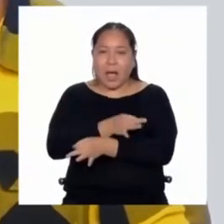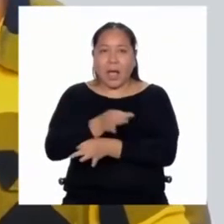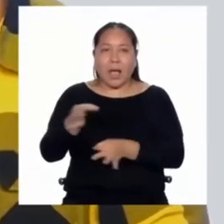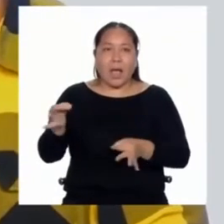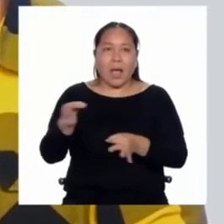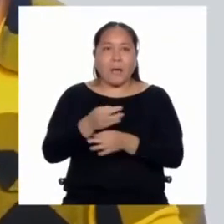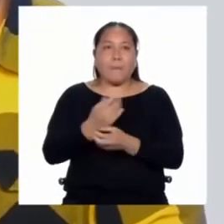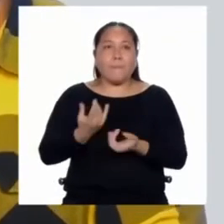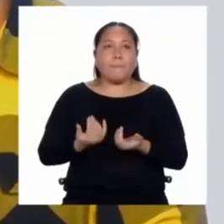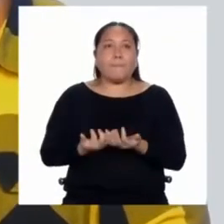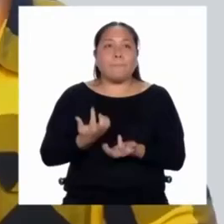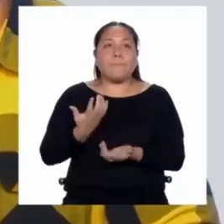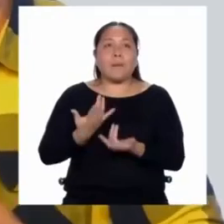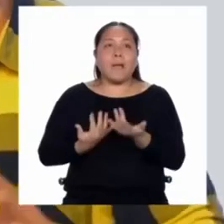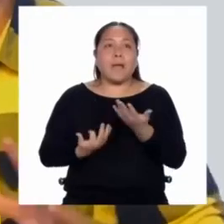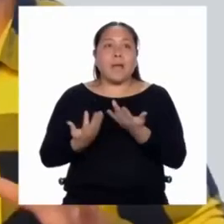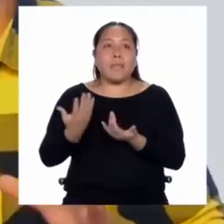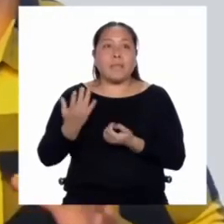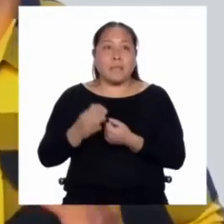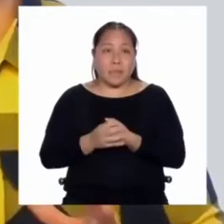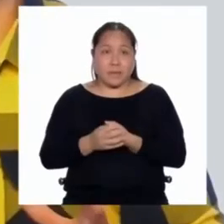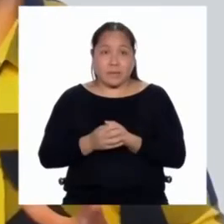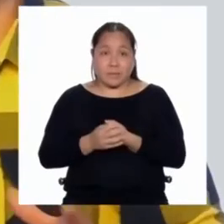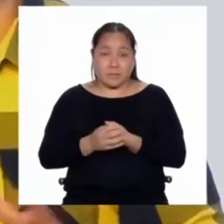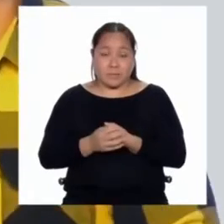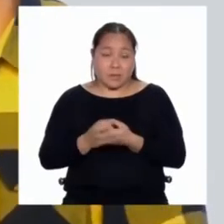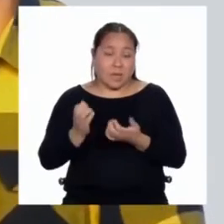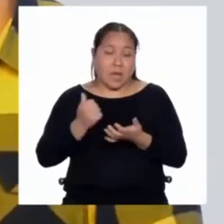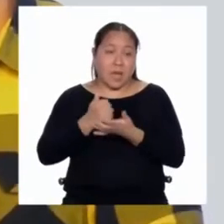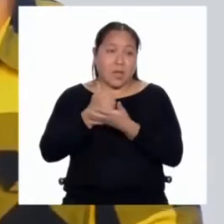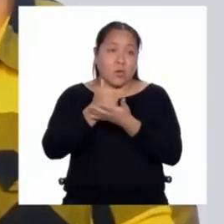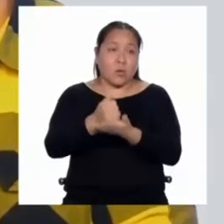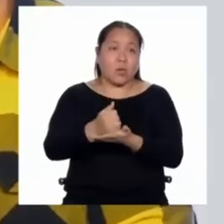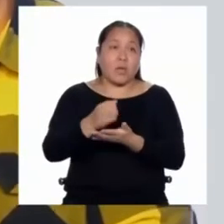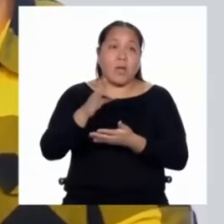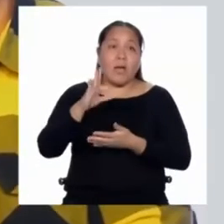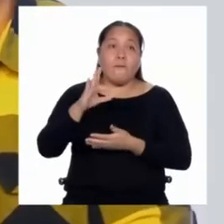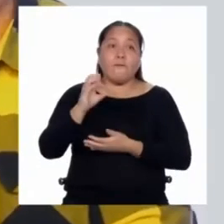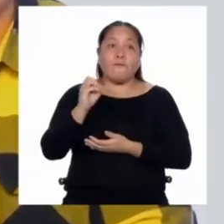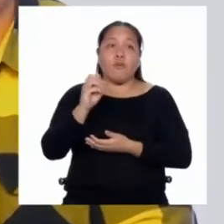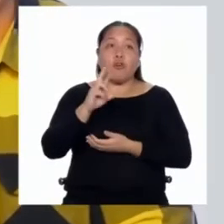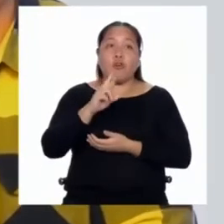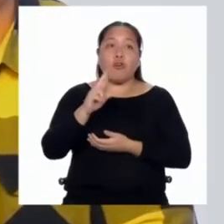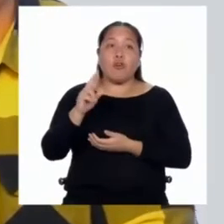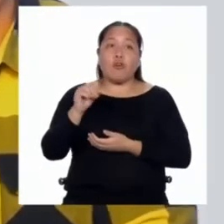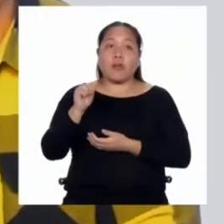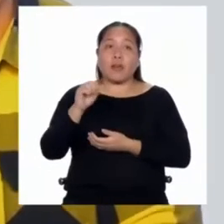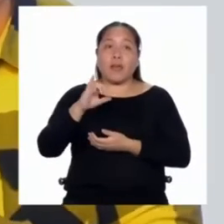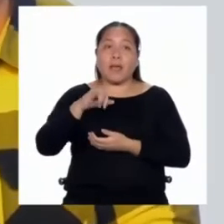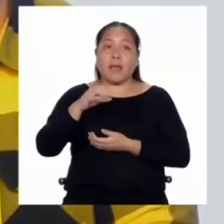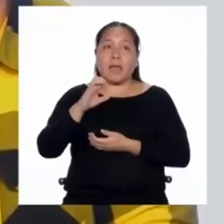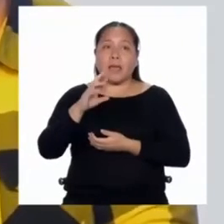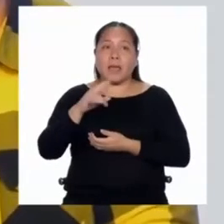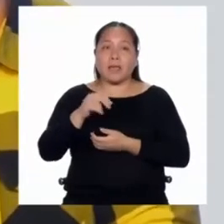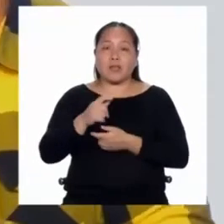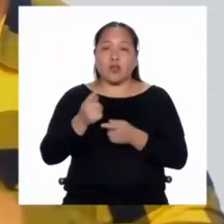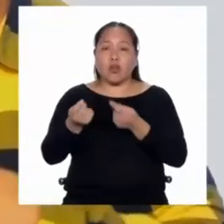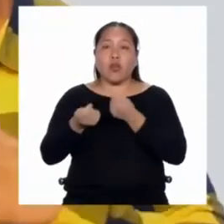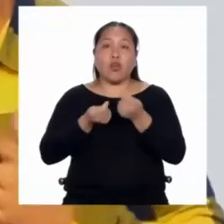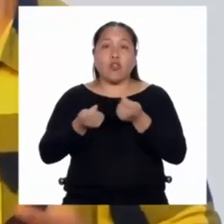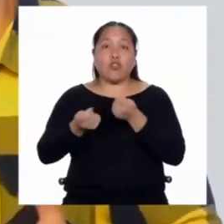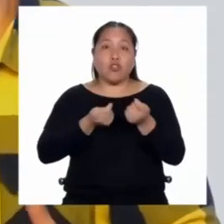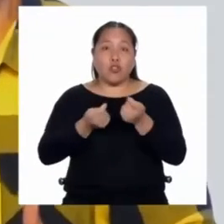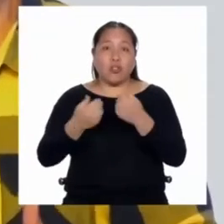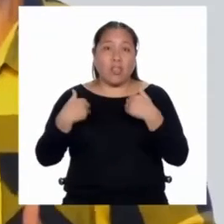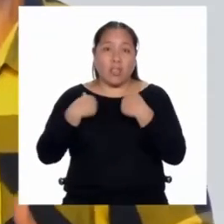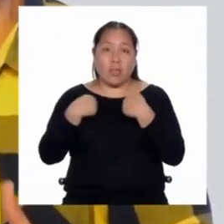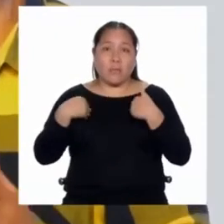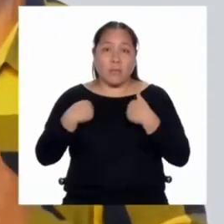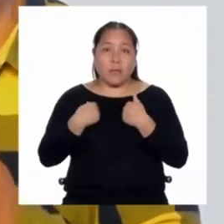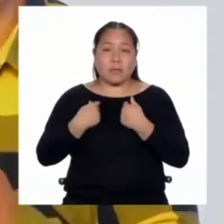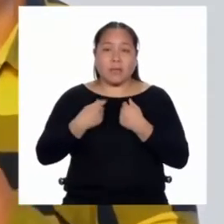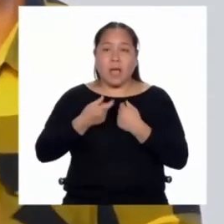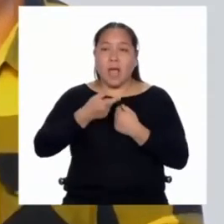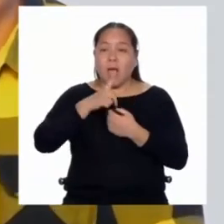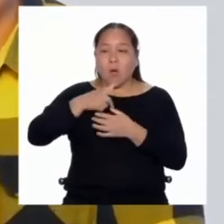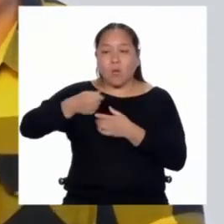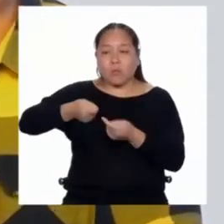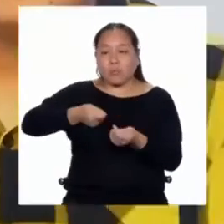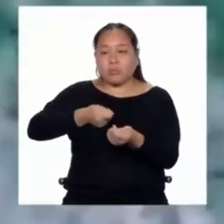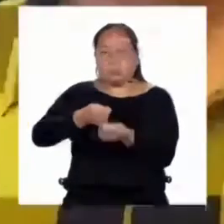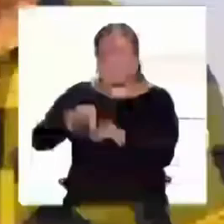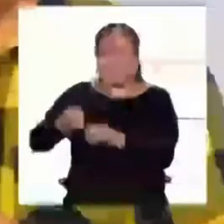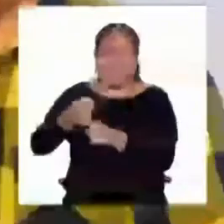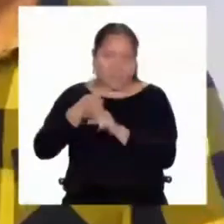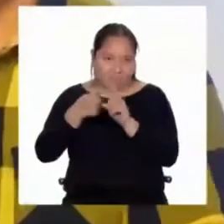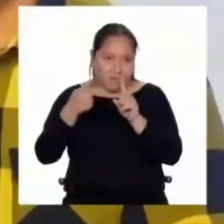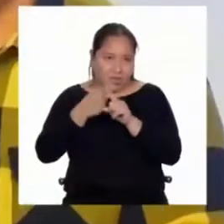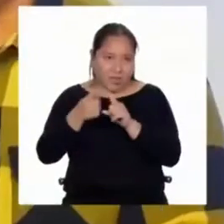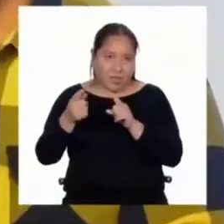por plantas forrajeras de gran rendimiento debido al control de plagas, el riego y otras prácticas